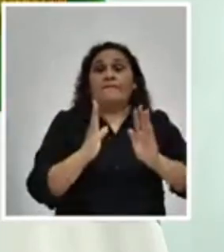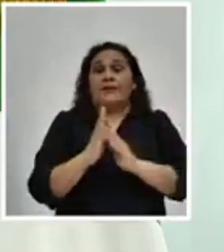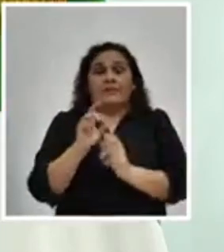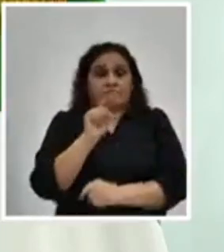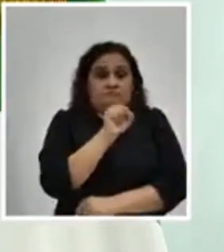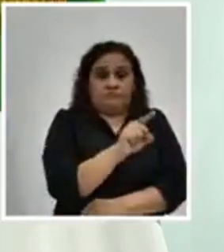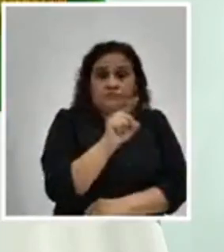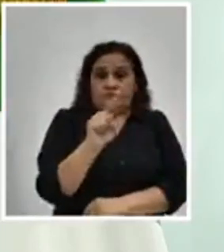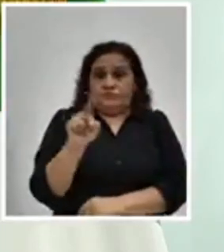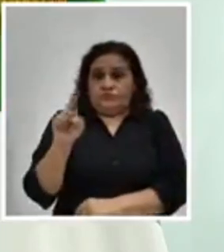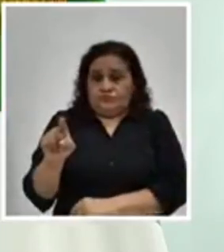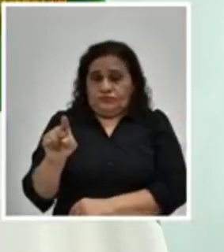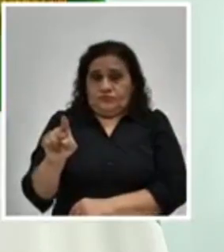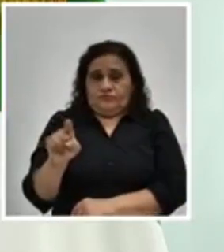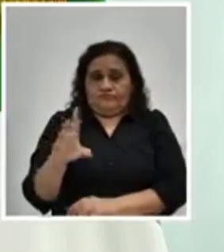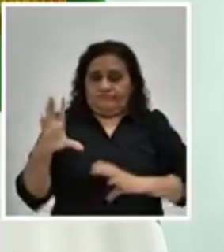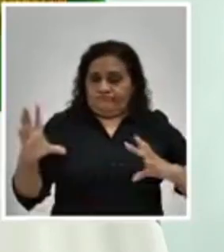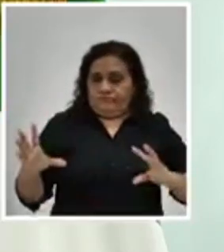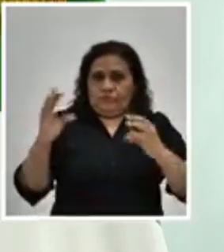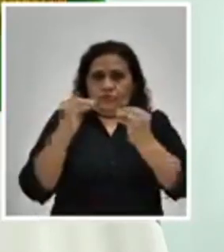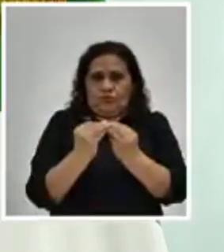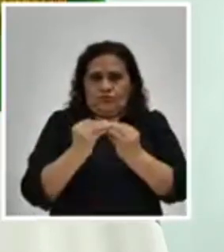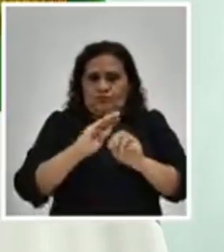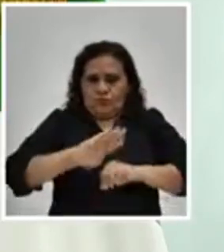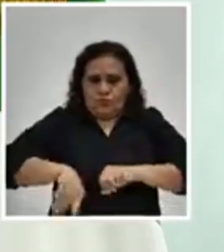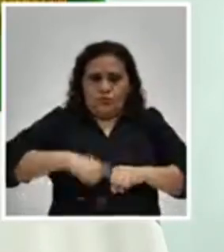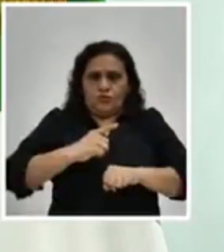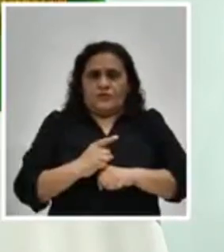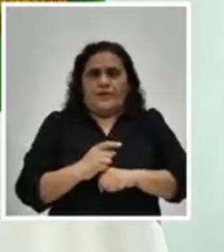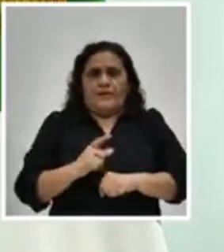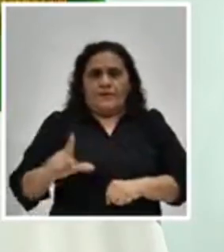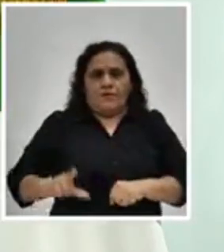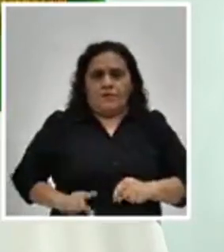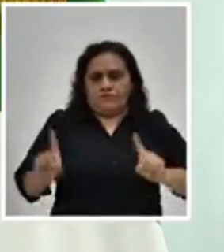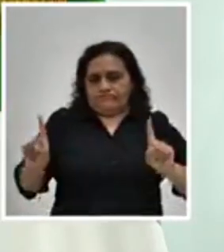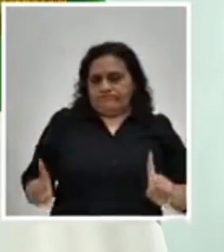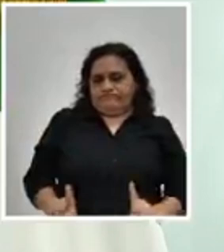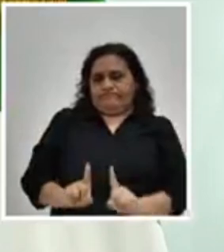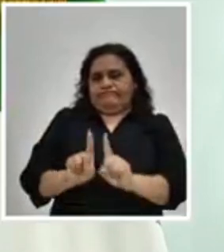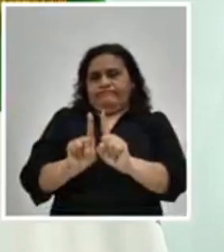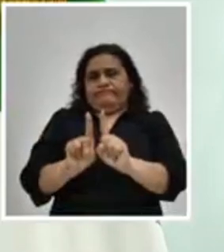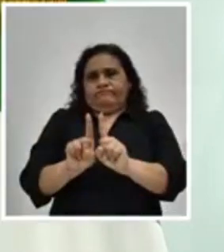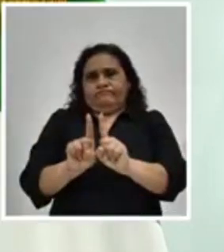ciudadanos, juntos, sociedad y gobierno, en un solo sentido.